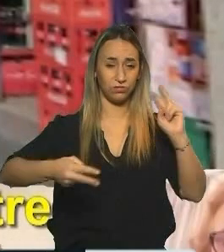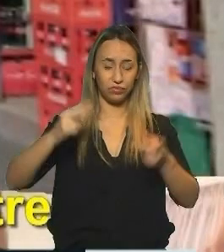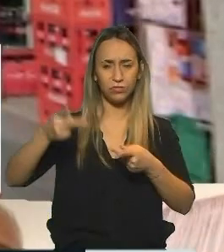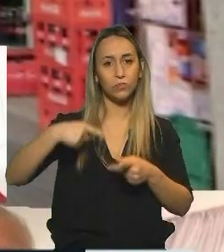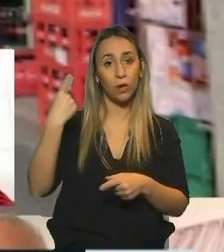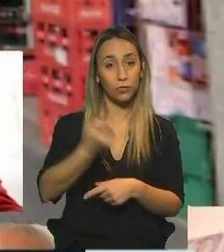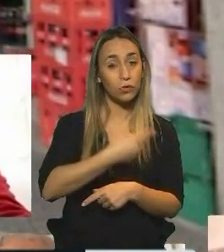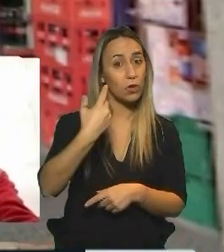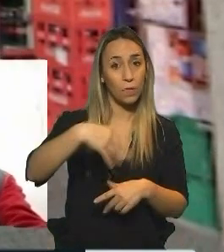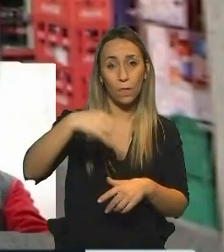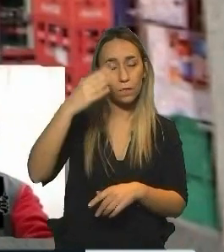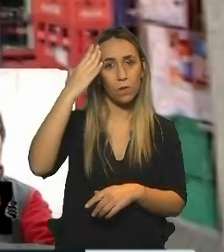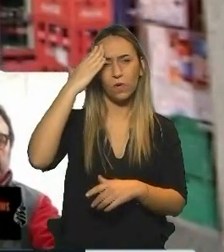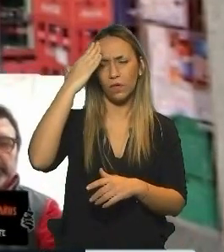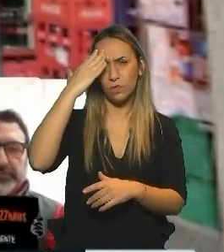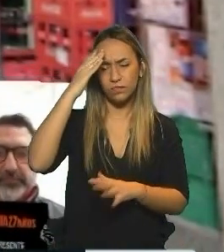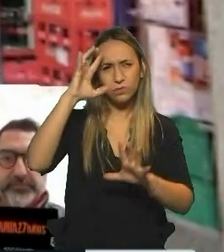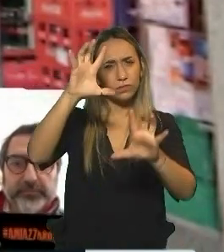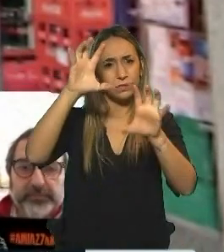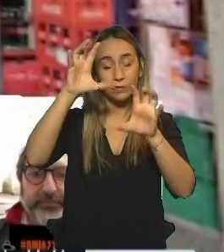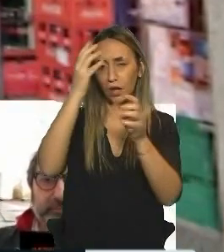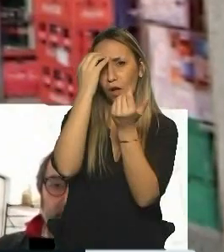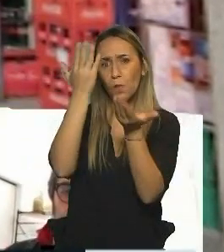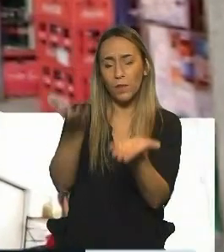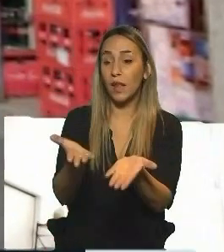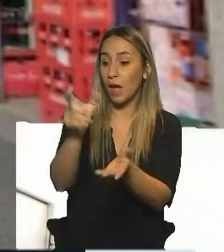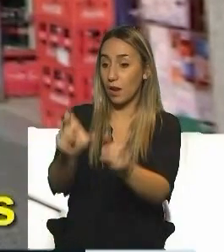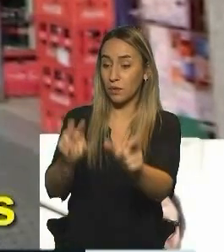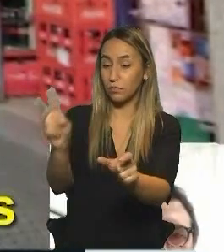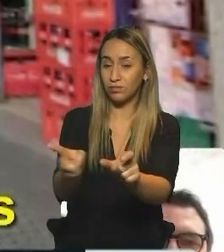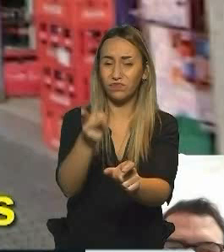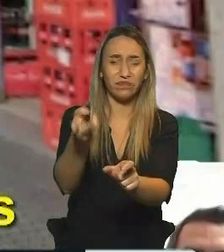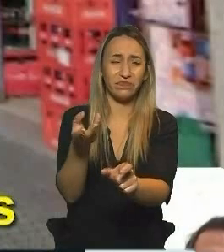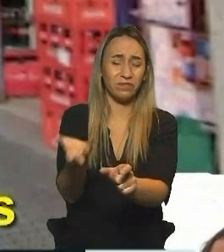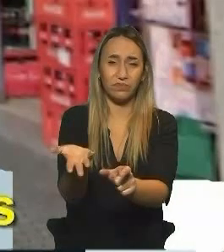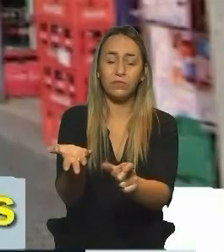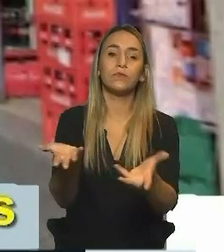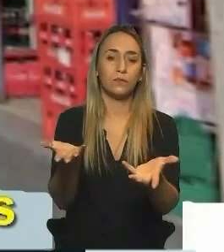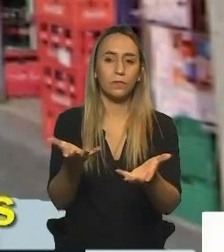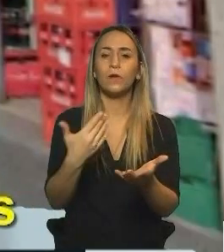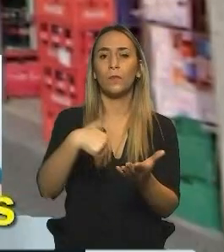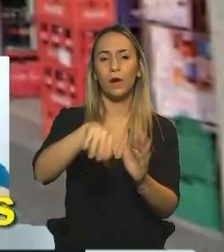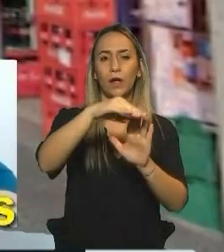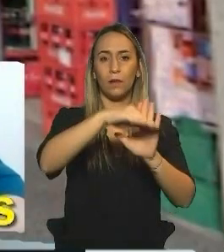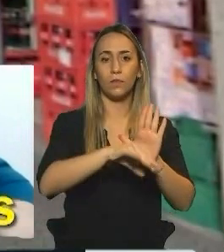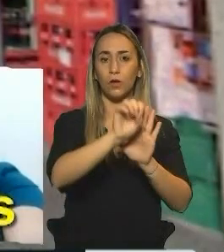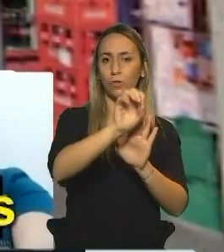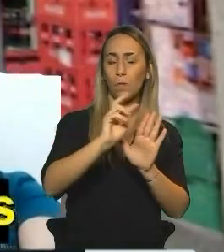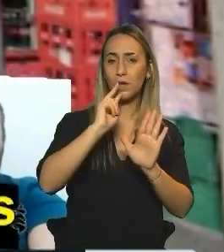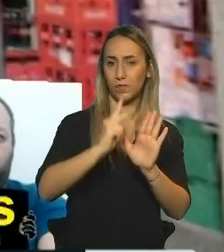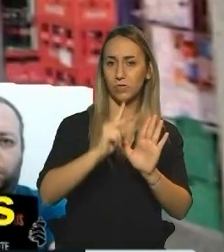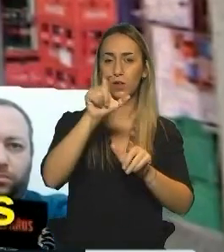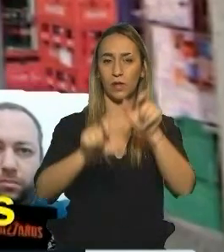nosotros y nosotras, y en homenaje a esa sangre inútilmente derramada, leeremos los nombres y apellidos de las y